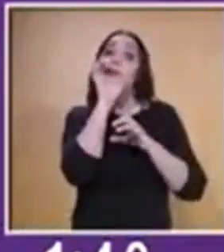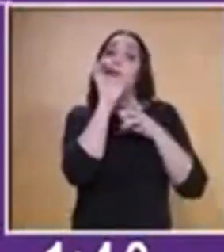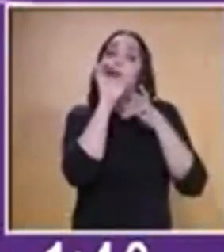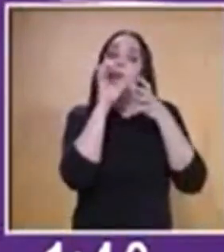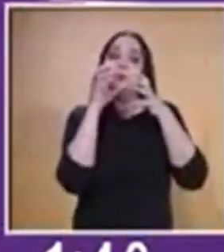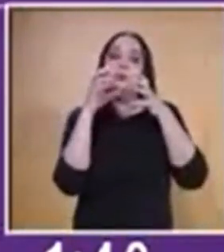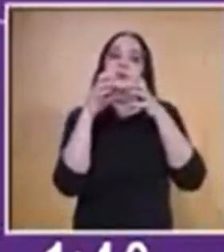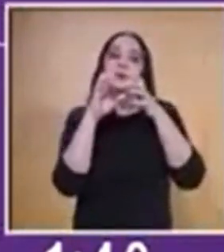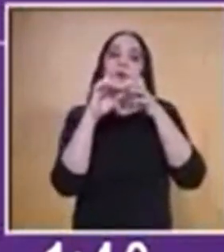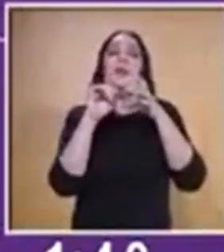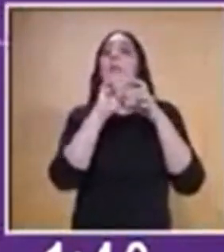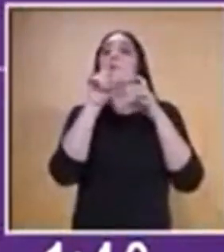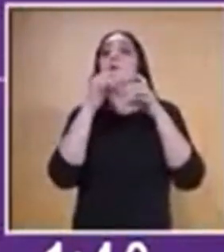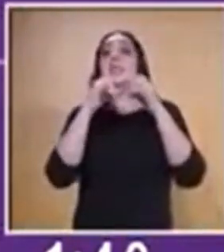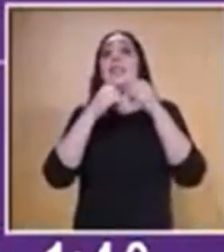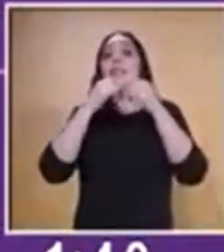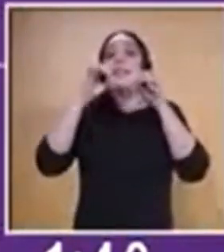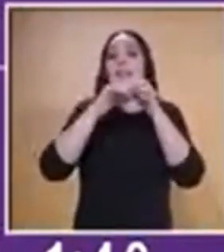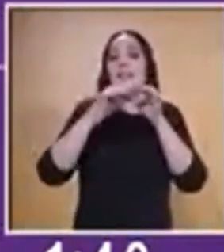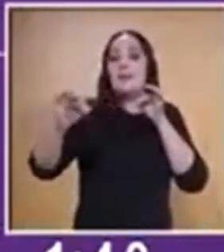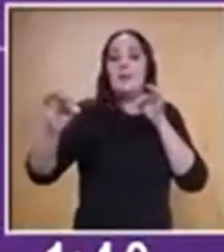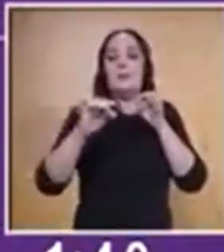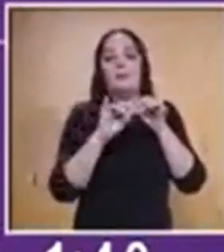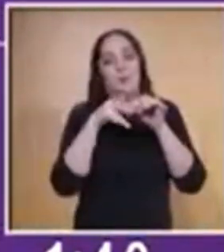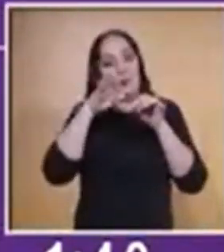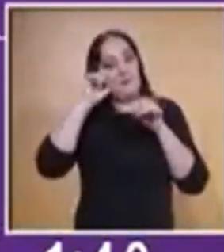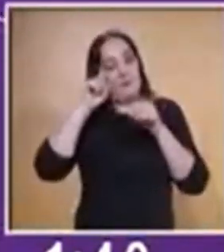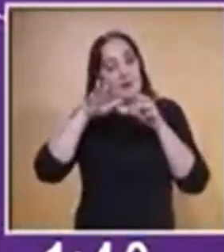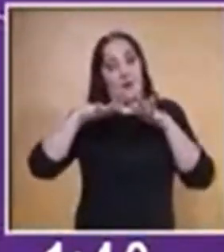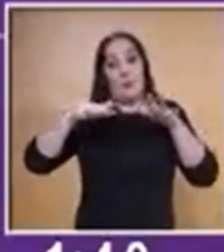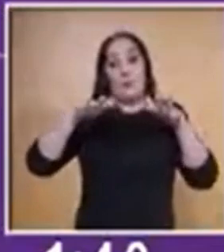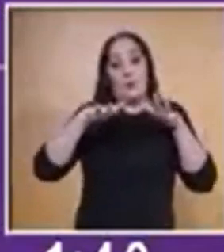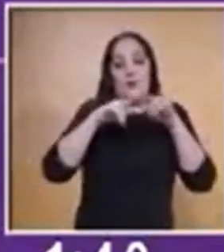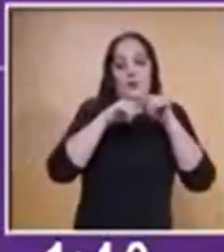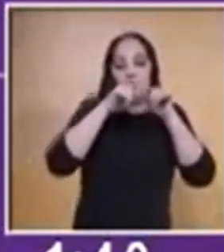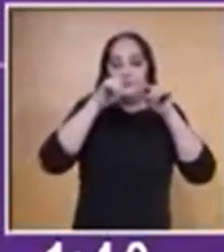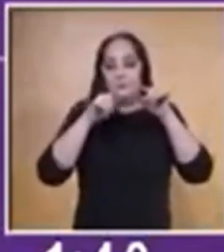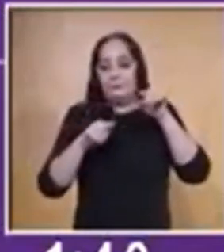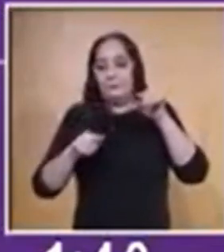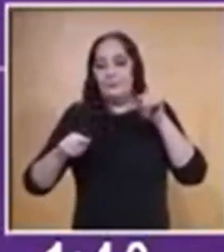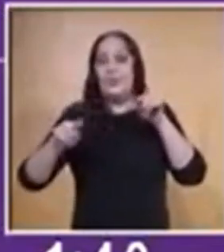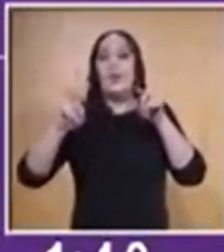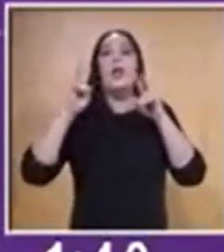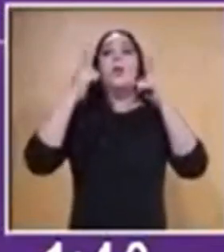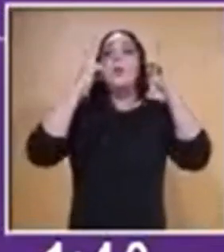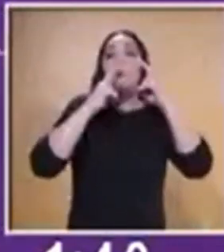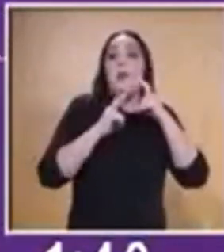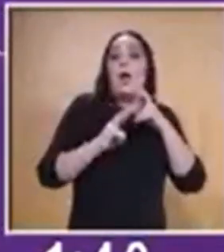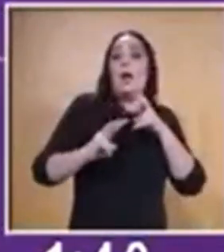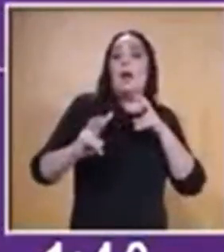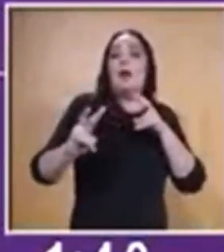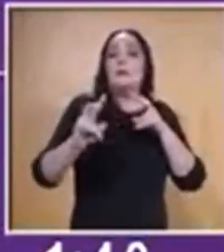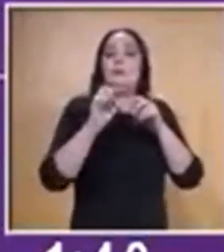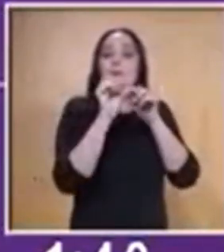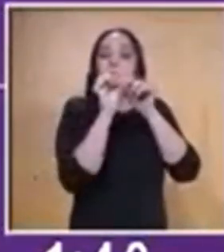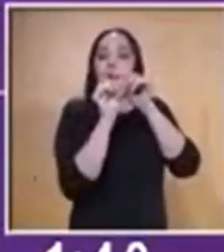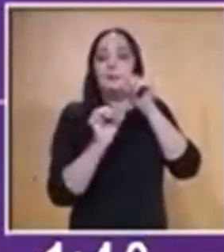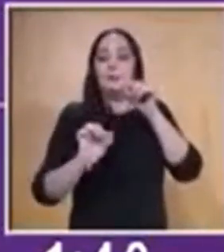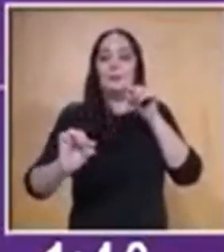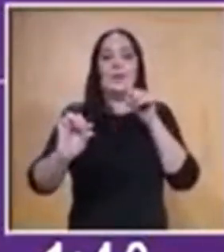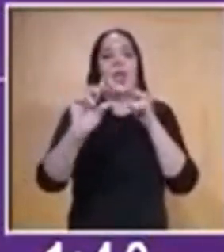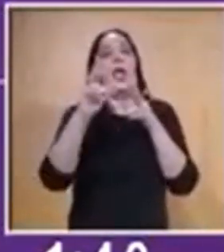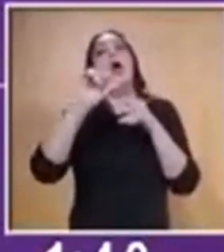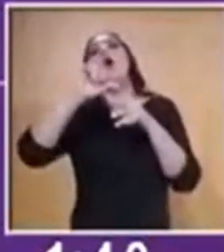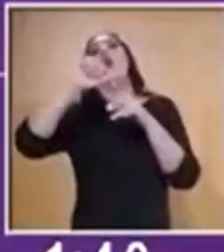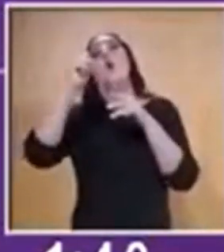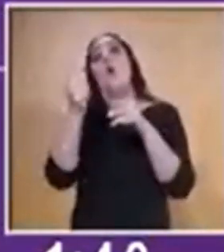está uniéndome con el otro vaso. Va a viajar a través de este pedazo de algodón y va a llegar a